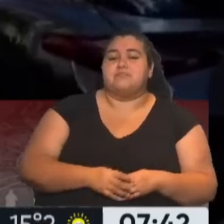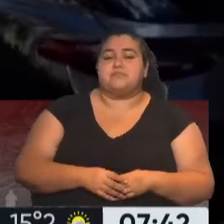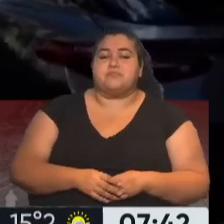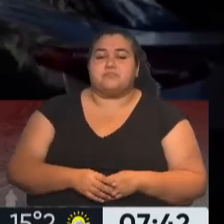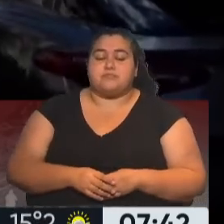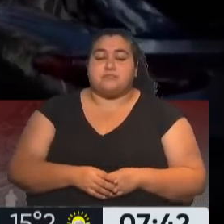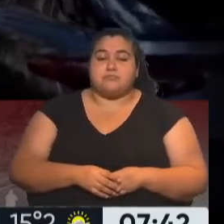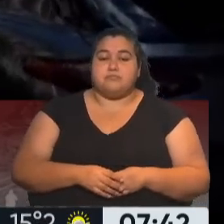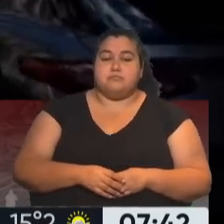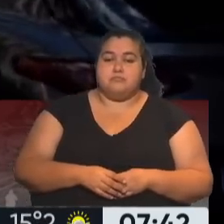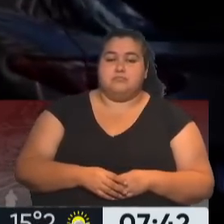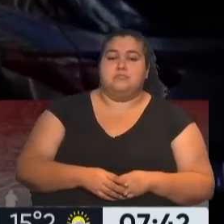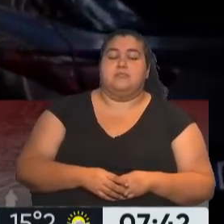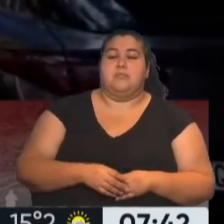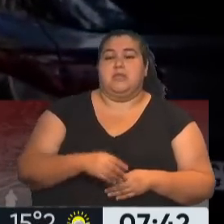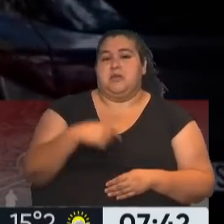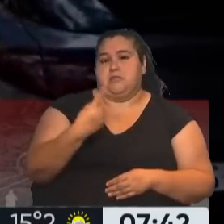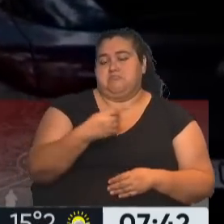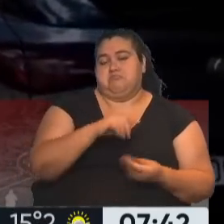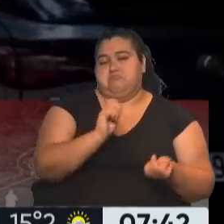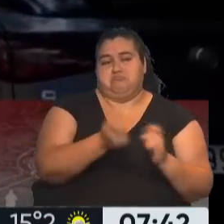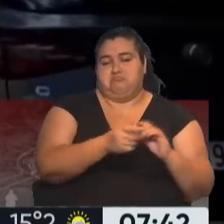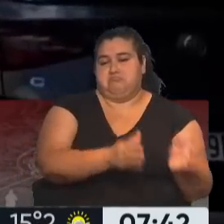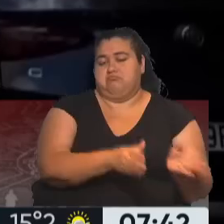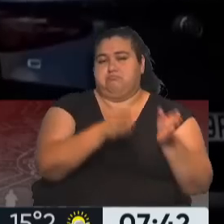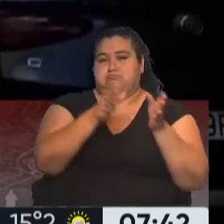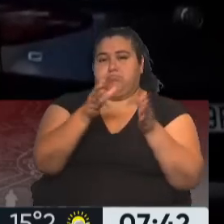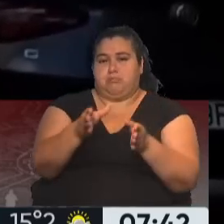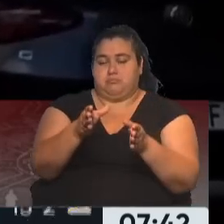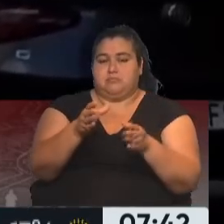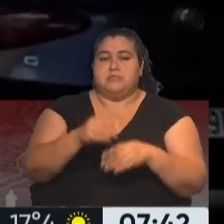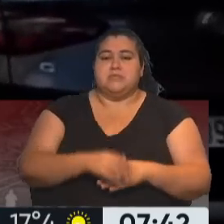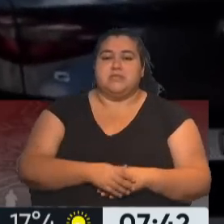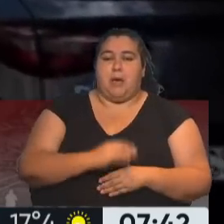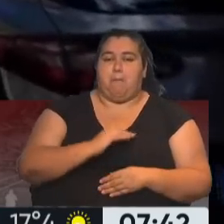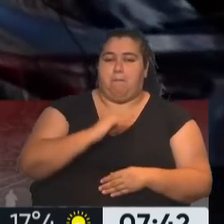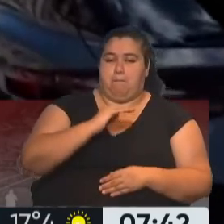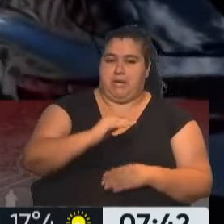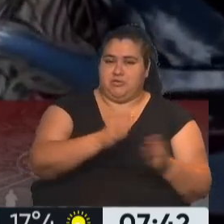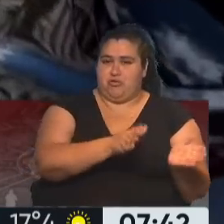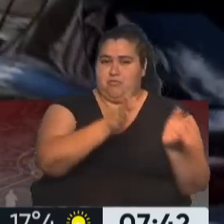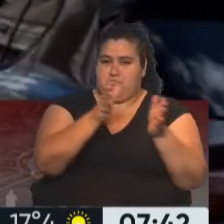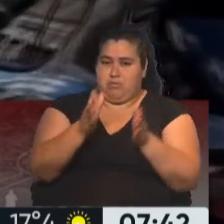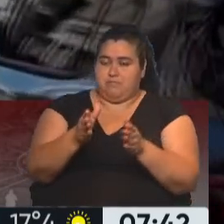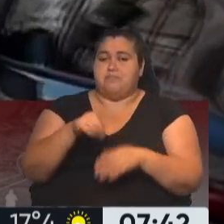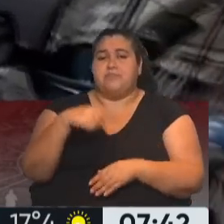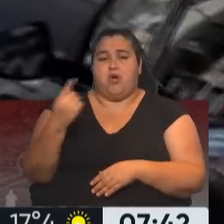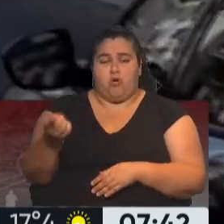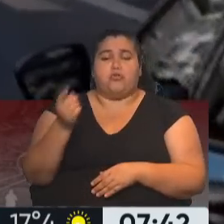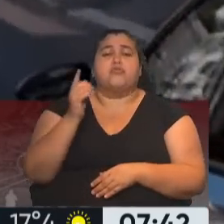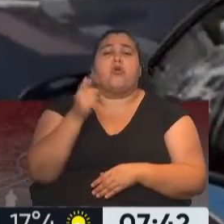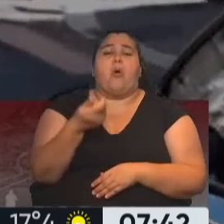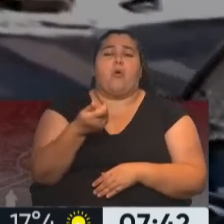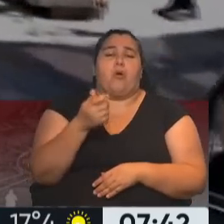Juan Pablo I al principio estuvo en tierra, después se lo subió al primer piso. ¿Quién más? Benedicto también está en